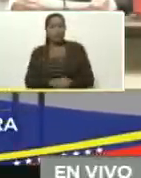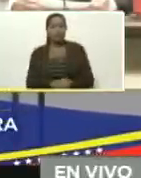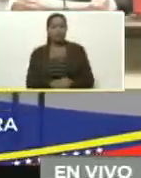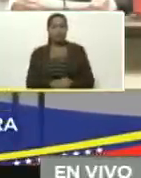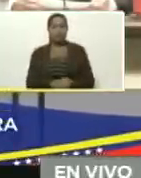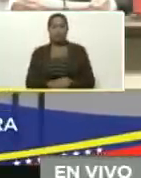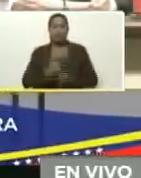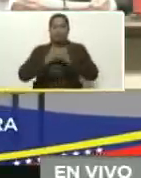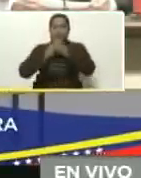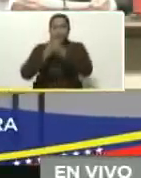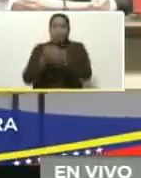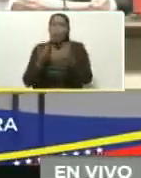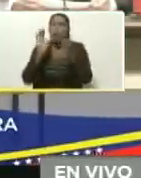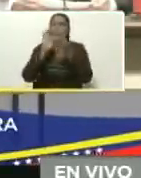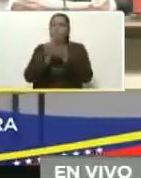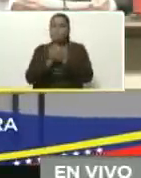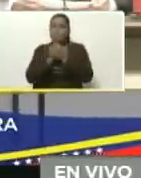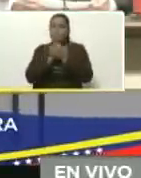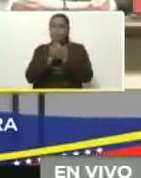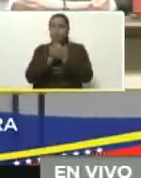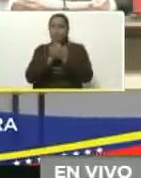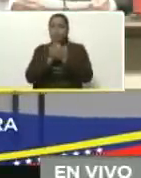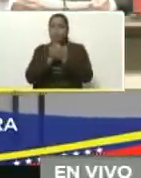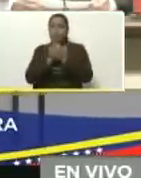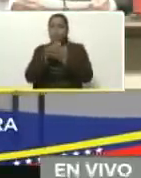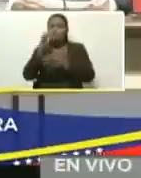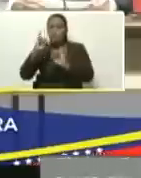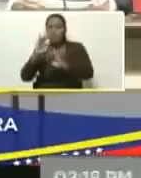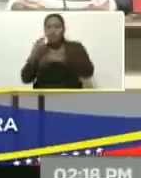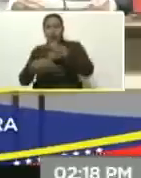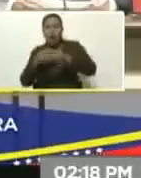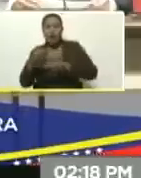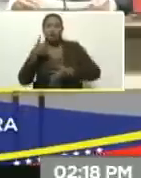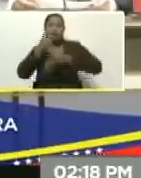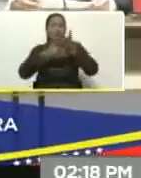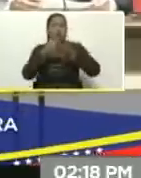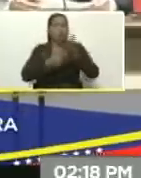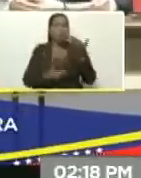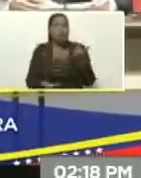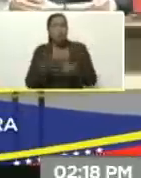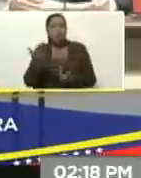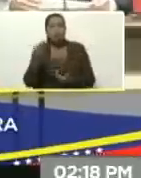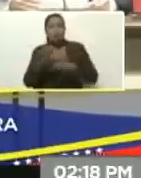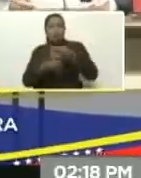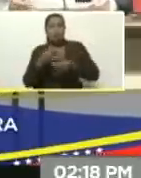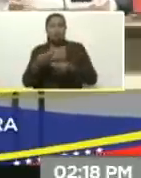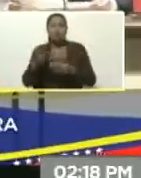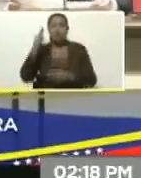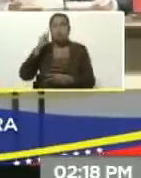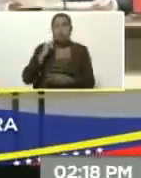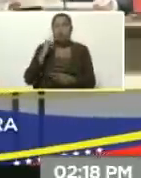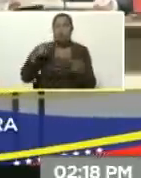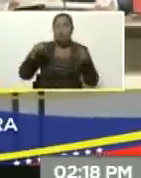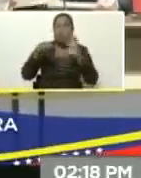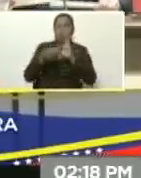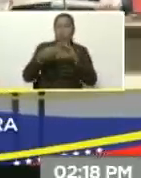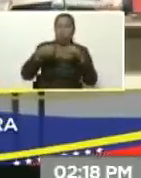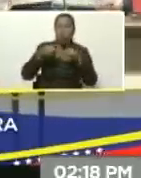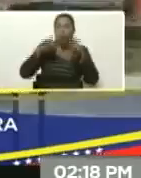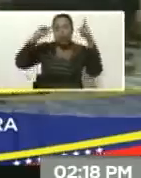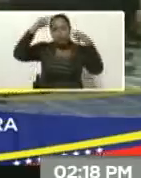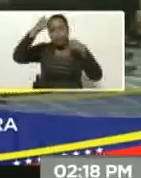querido amigo ha hecho una lucha muy importante como Simón Bolívar y Hugo Chávez para